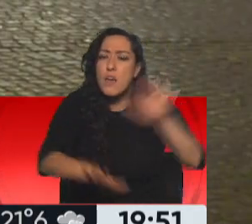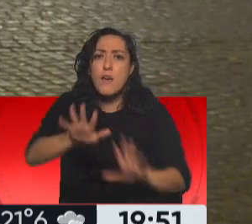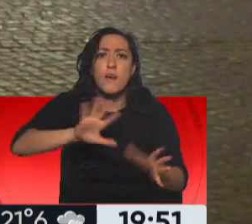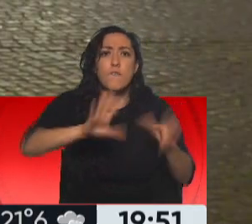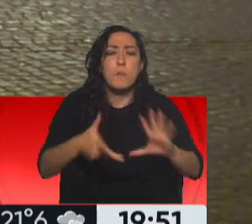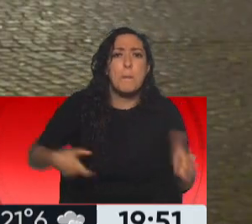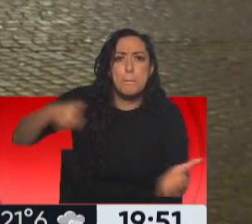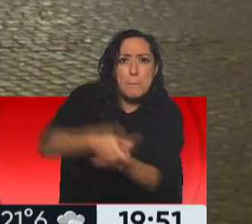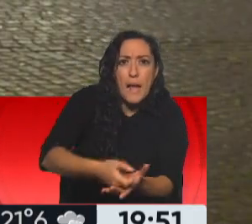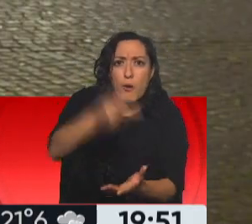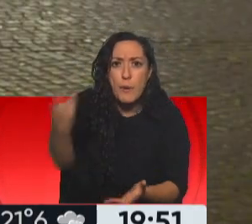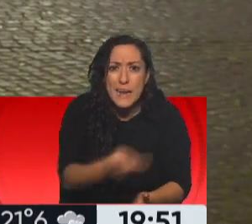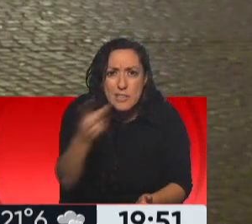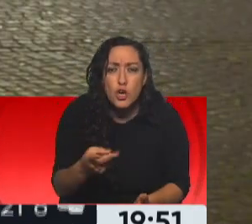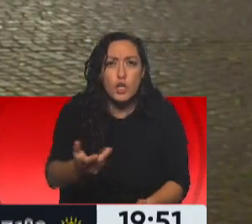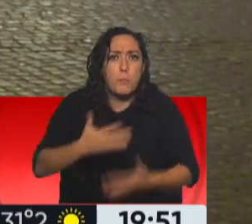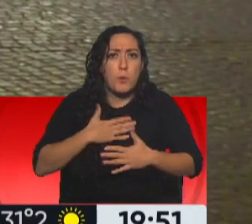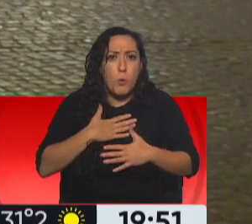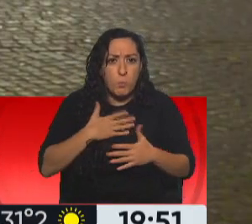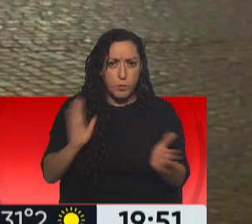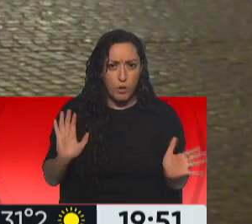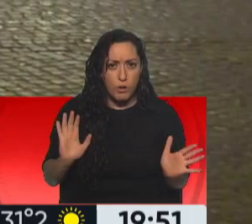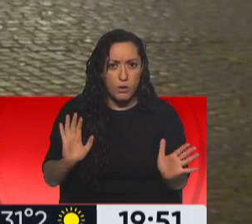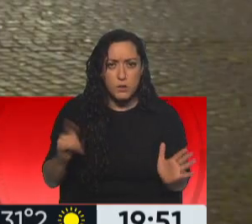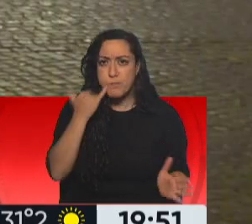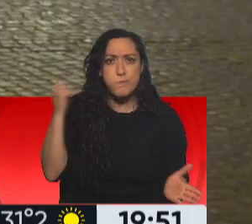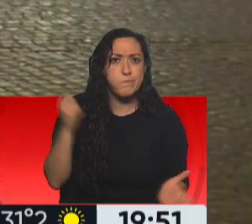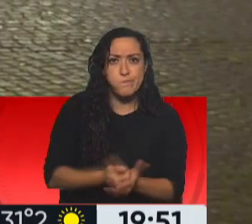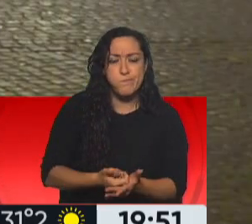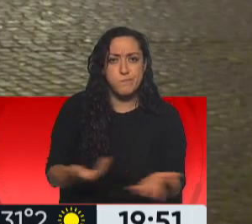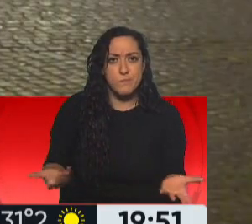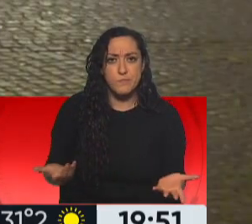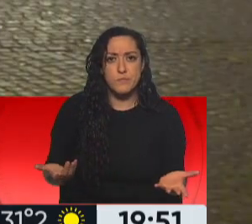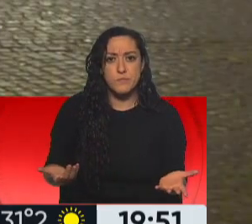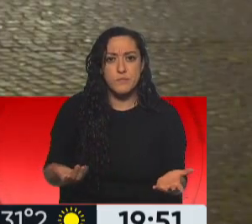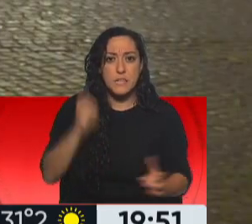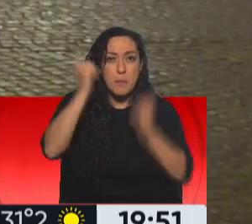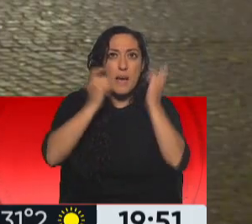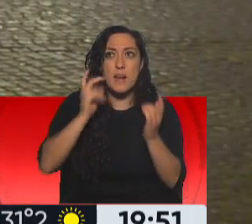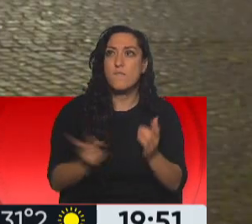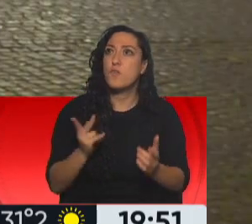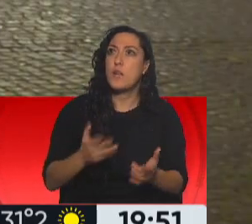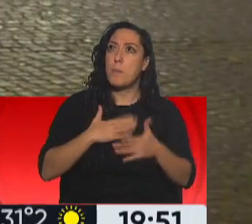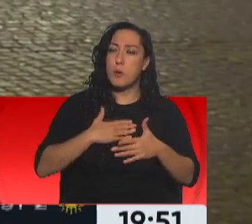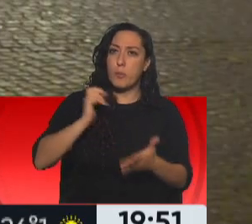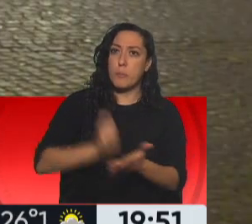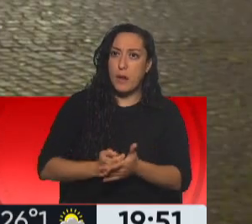el dinero de su propio funeral, lo pagó él. Es difícil imaginarse uno pagando su propio funeral, bueno, él lo